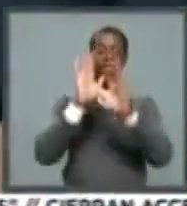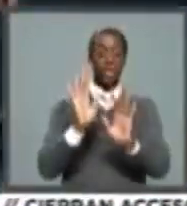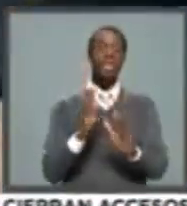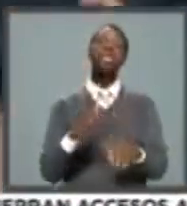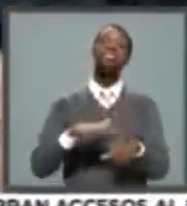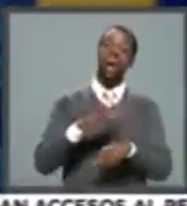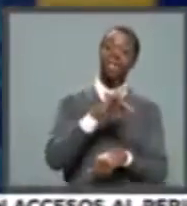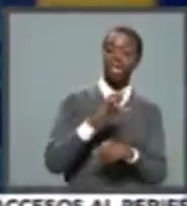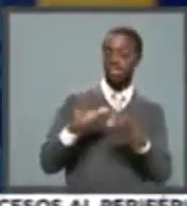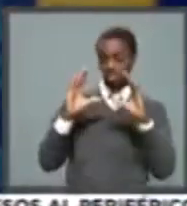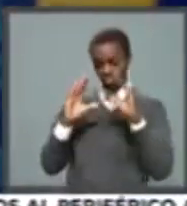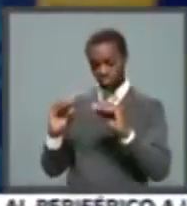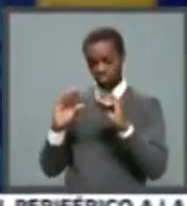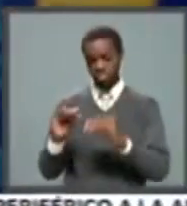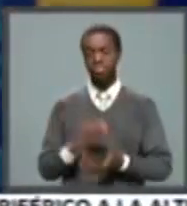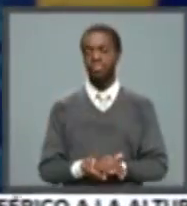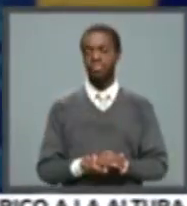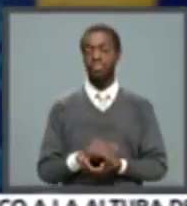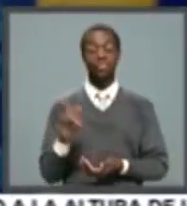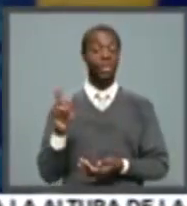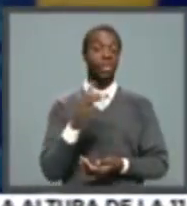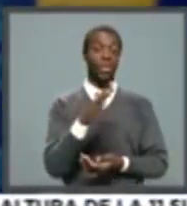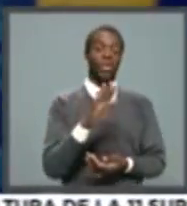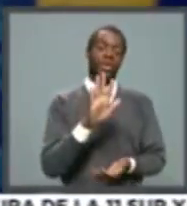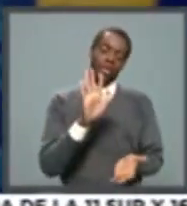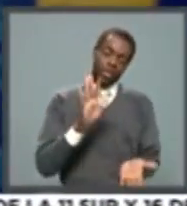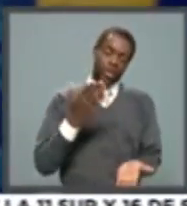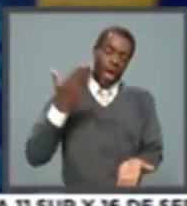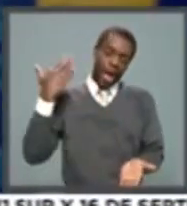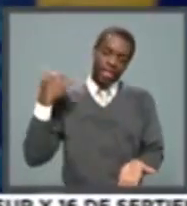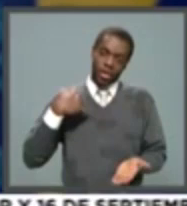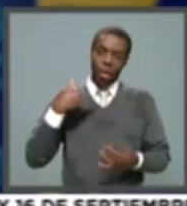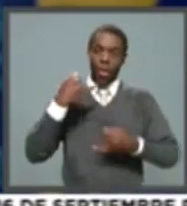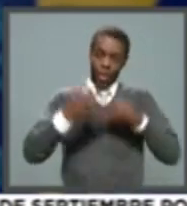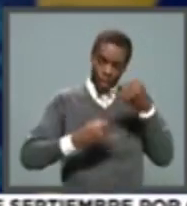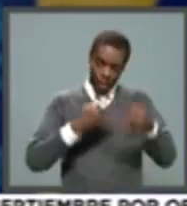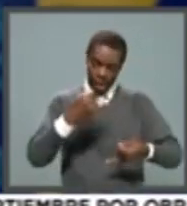también su entrenadora. Independientemente de que, yo jugué y eso,